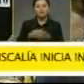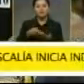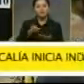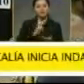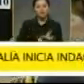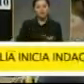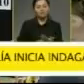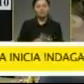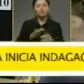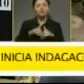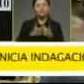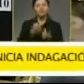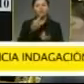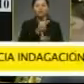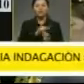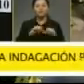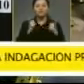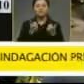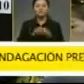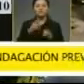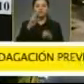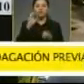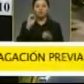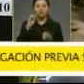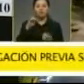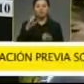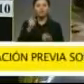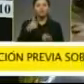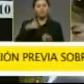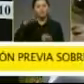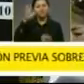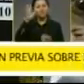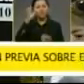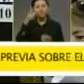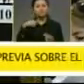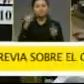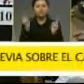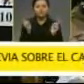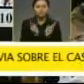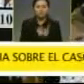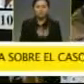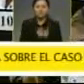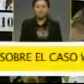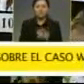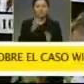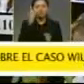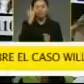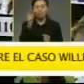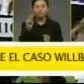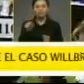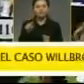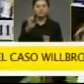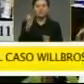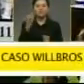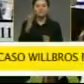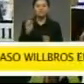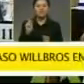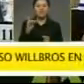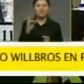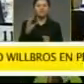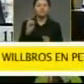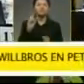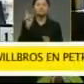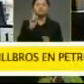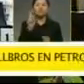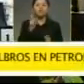yo creo que este artículo, sí, yo creo simplemente debe ser suprimido porque no es el Estado el encargado de estar controlando